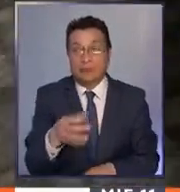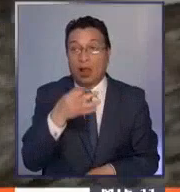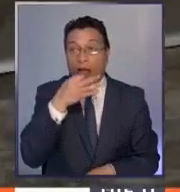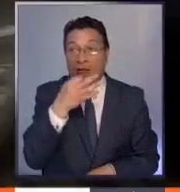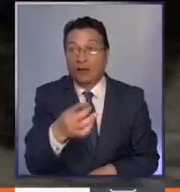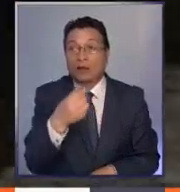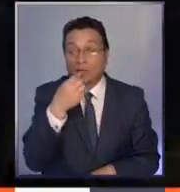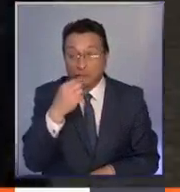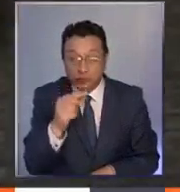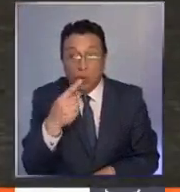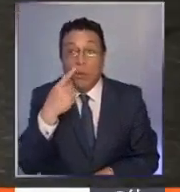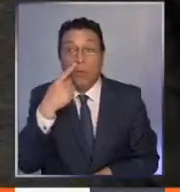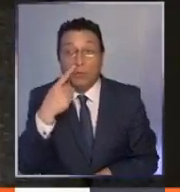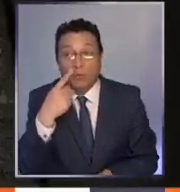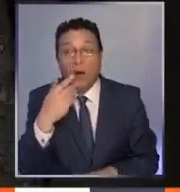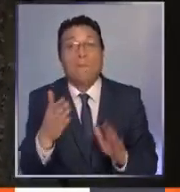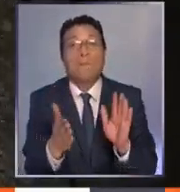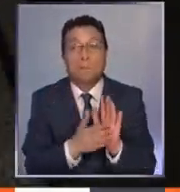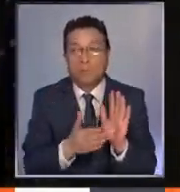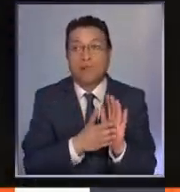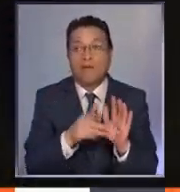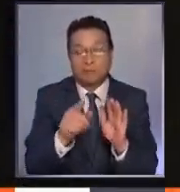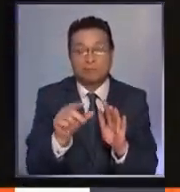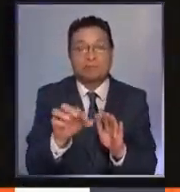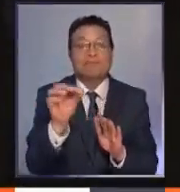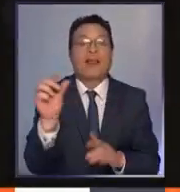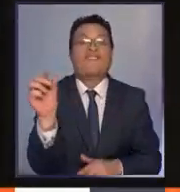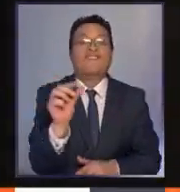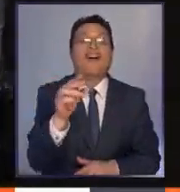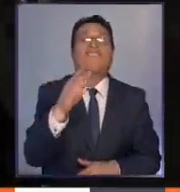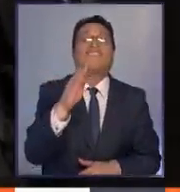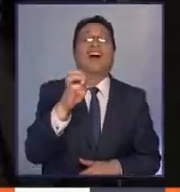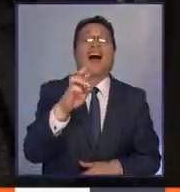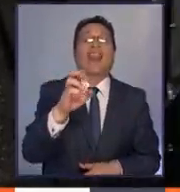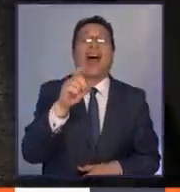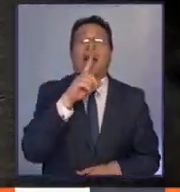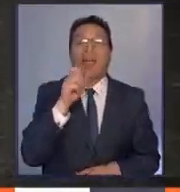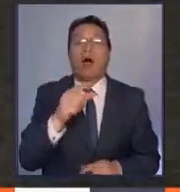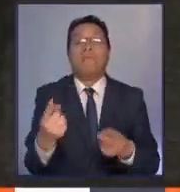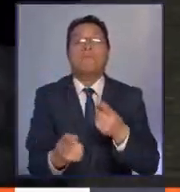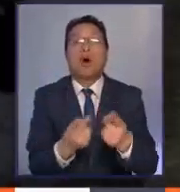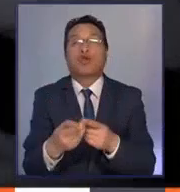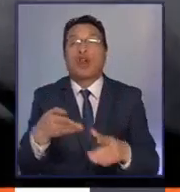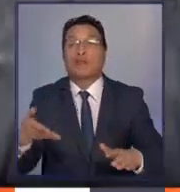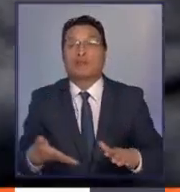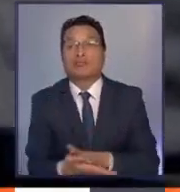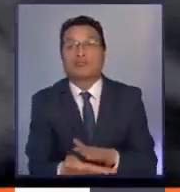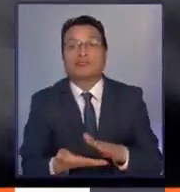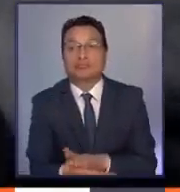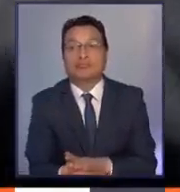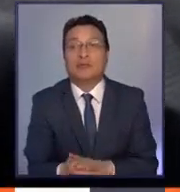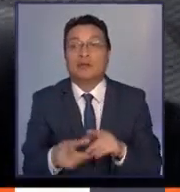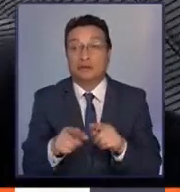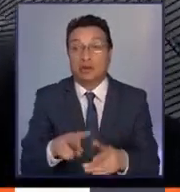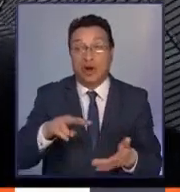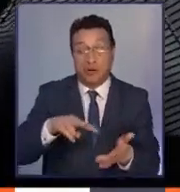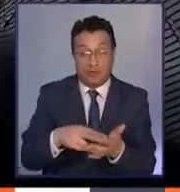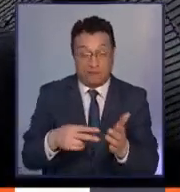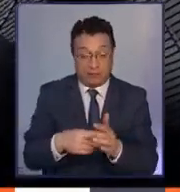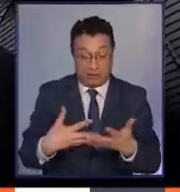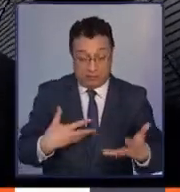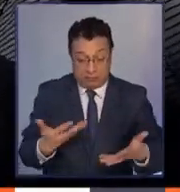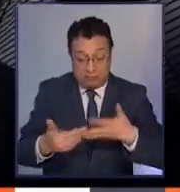breve experimento para corroborar la presencia de estos insectos en los motores de las máquinas. Asegura que no se trata de un problema de manipulación